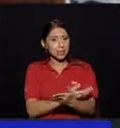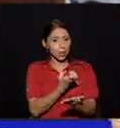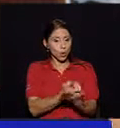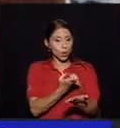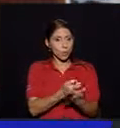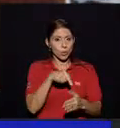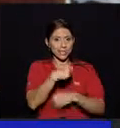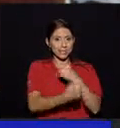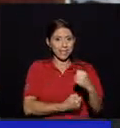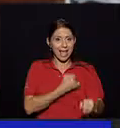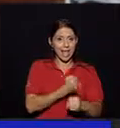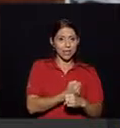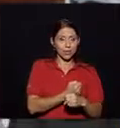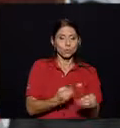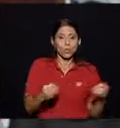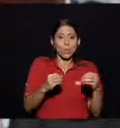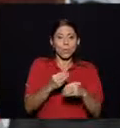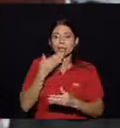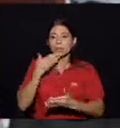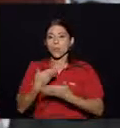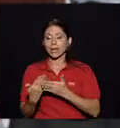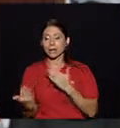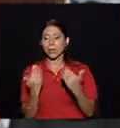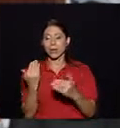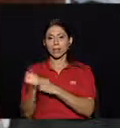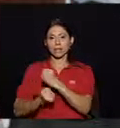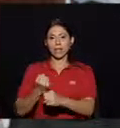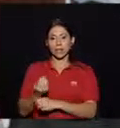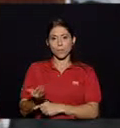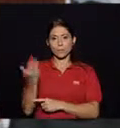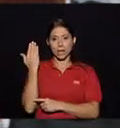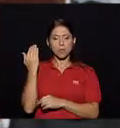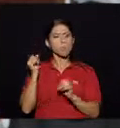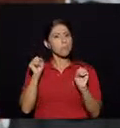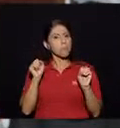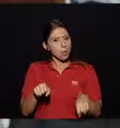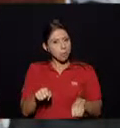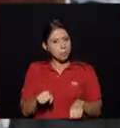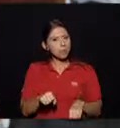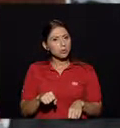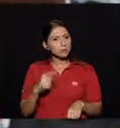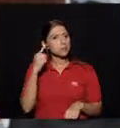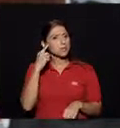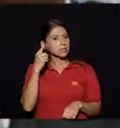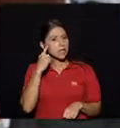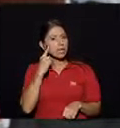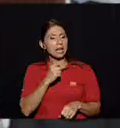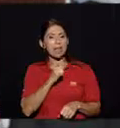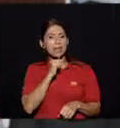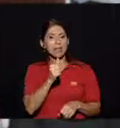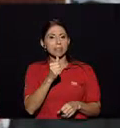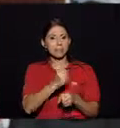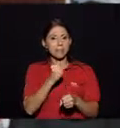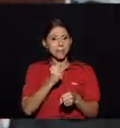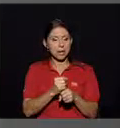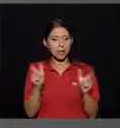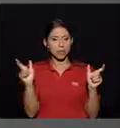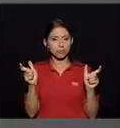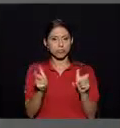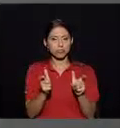este año más buenas que las del año anterior, podemos augurar una mayor reducción del